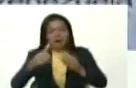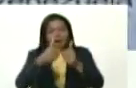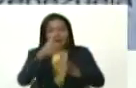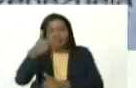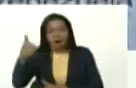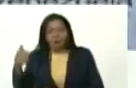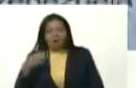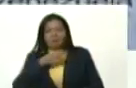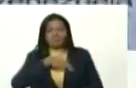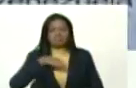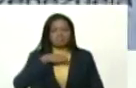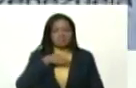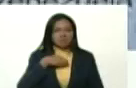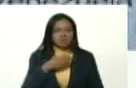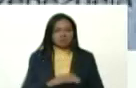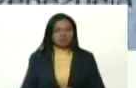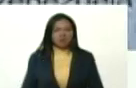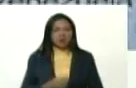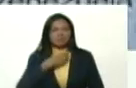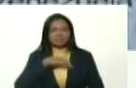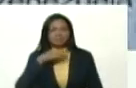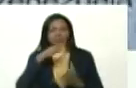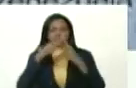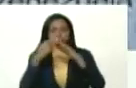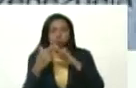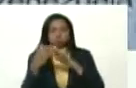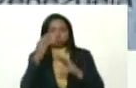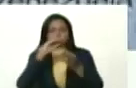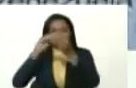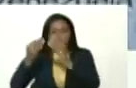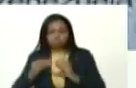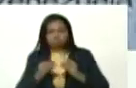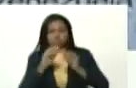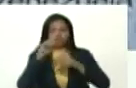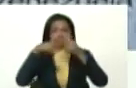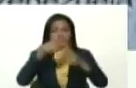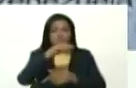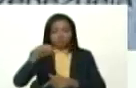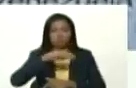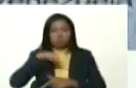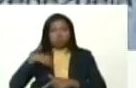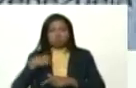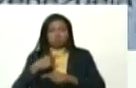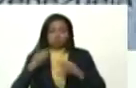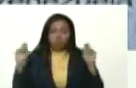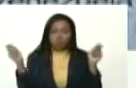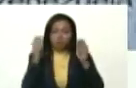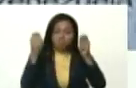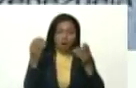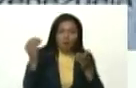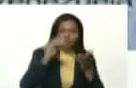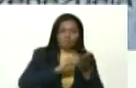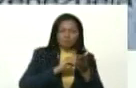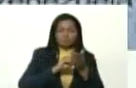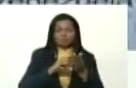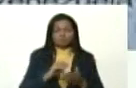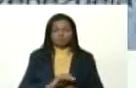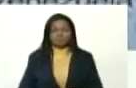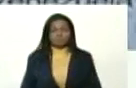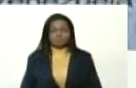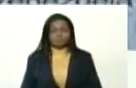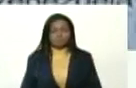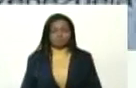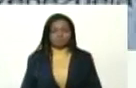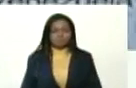misión. En la misión Barrio Adentro, en las próximas semanas, vamos a hacer un relanzamiento para llevar a